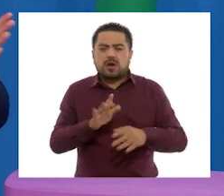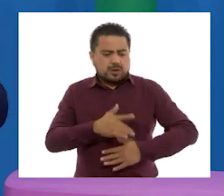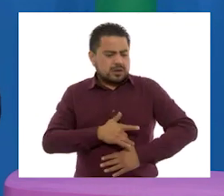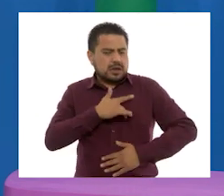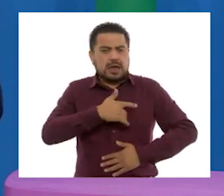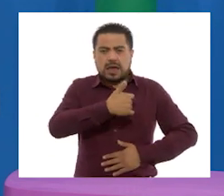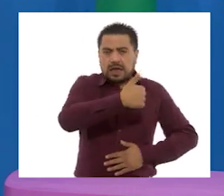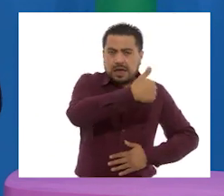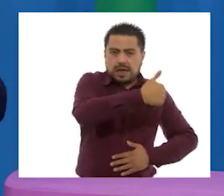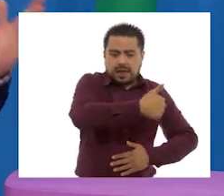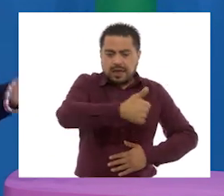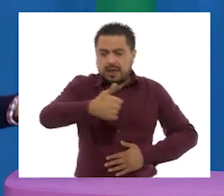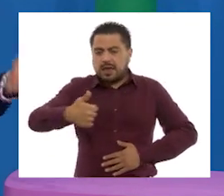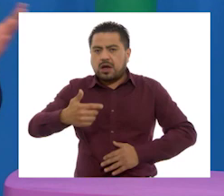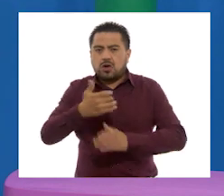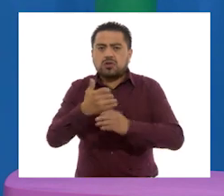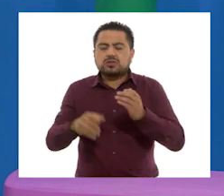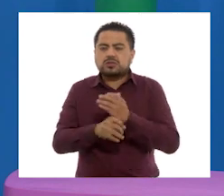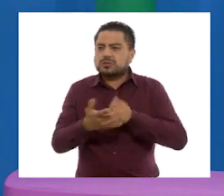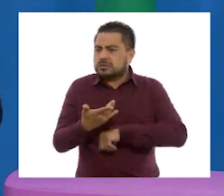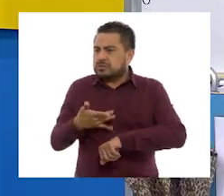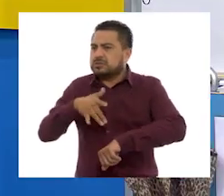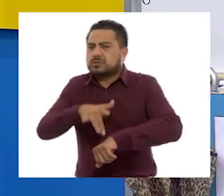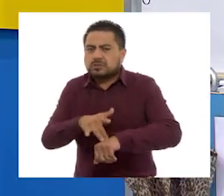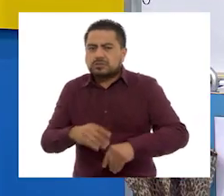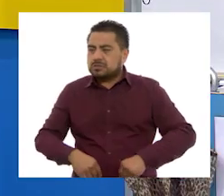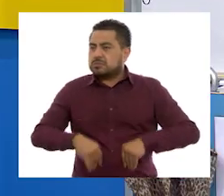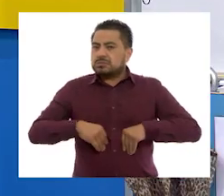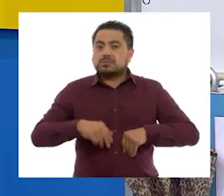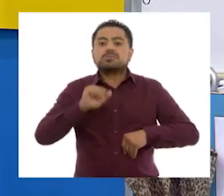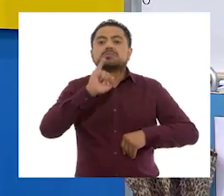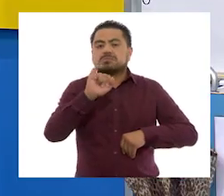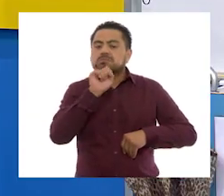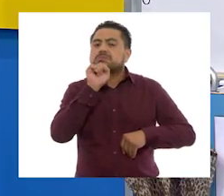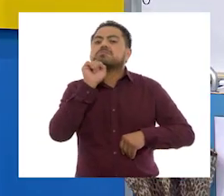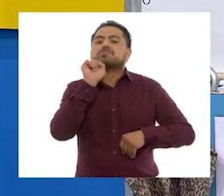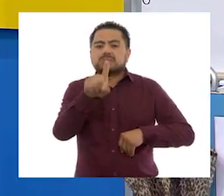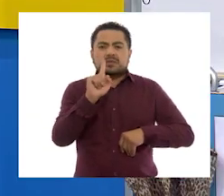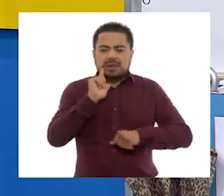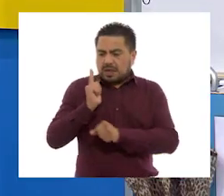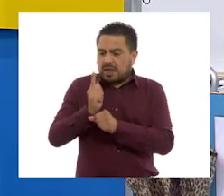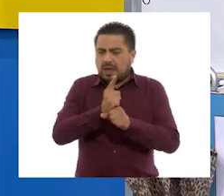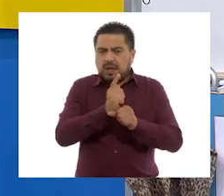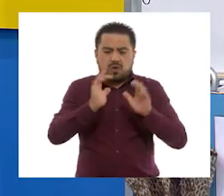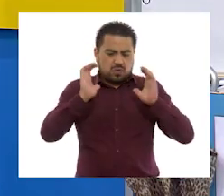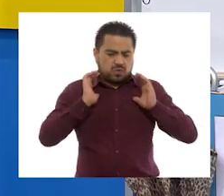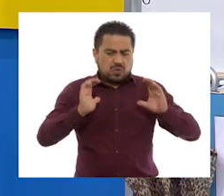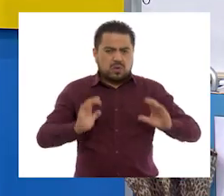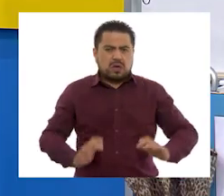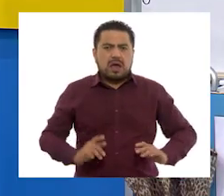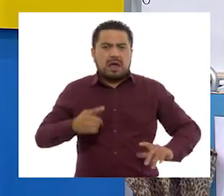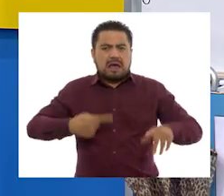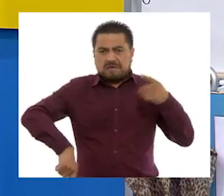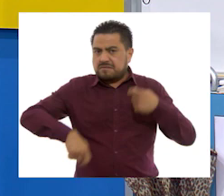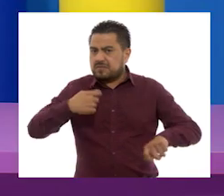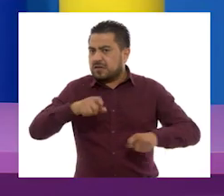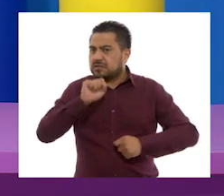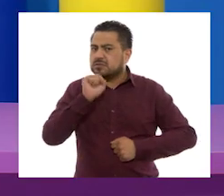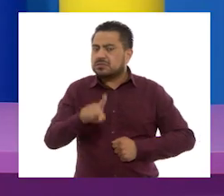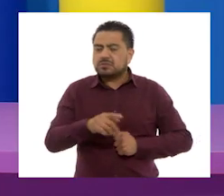cada uno y las situaciones que vivieron. Muy bien. ¿Y sabían que también muchas partes de nuestro cuerpo son flexibles?